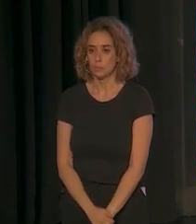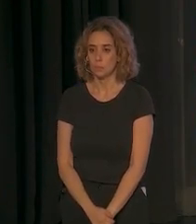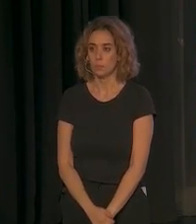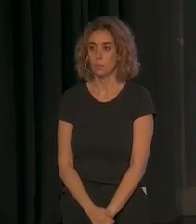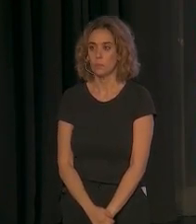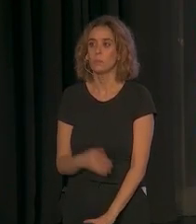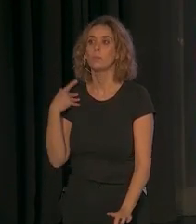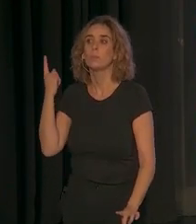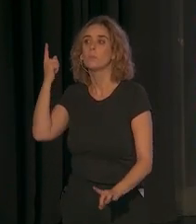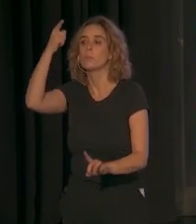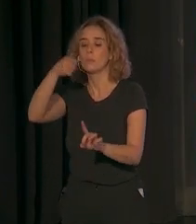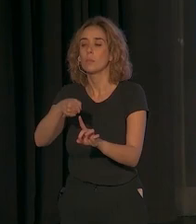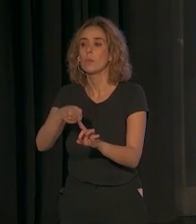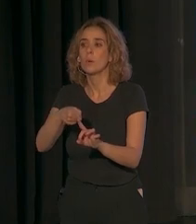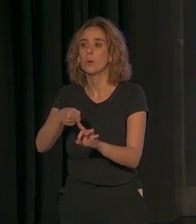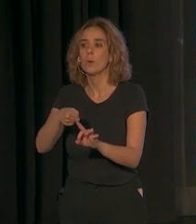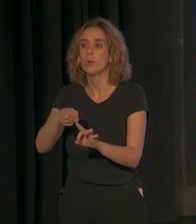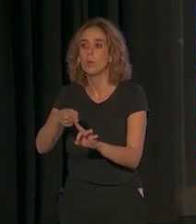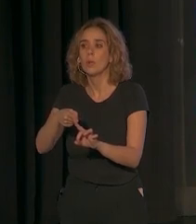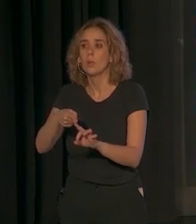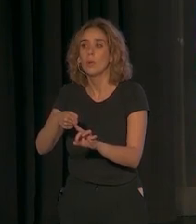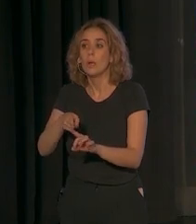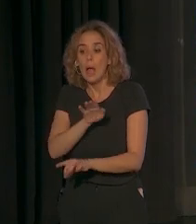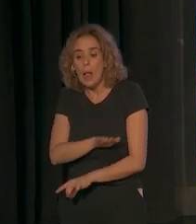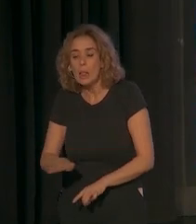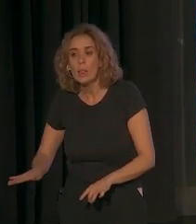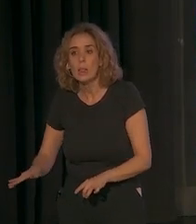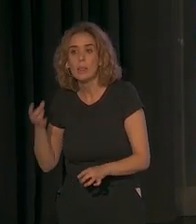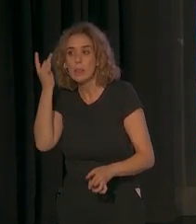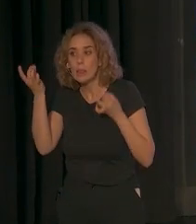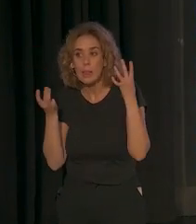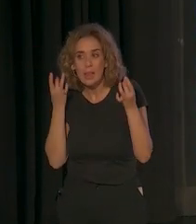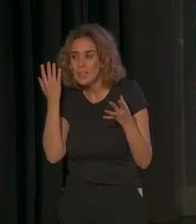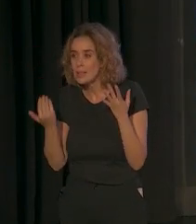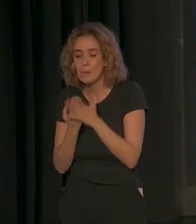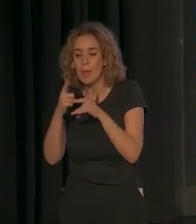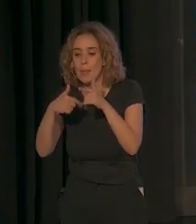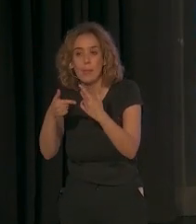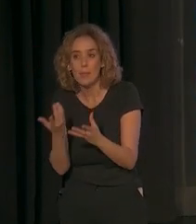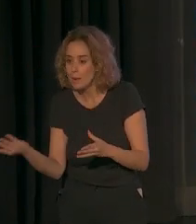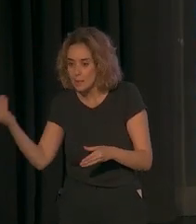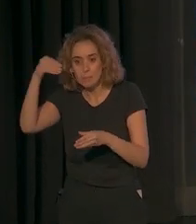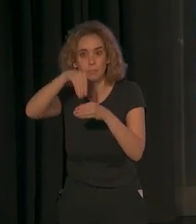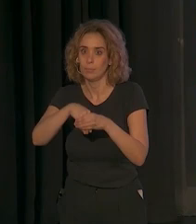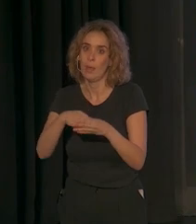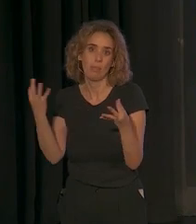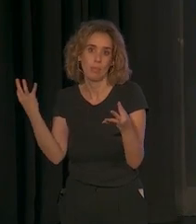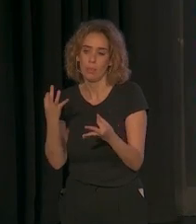para ayudar a que el niño forme parte de las actividades diarias dentro de la clase.